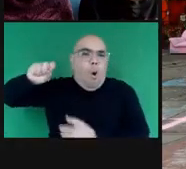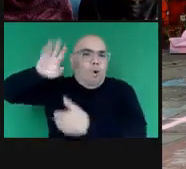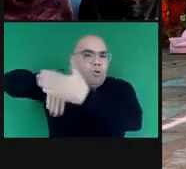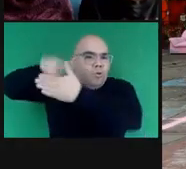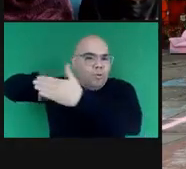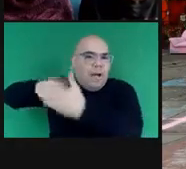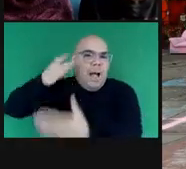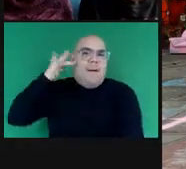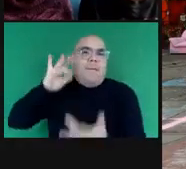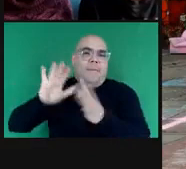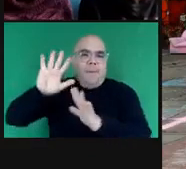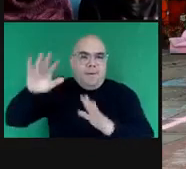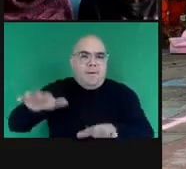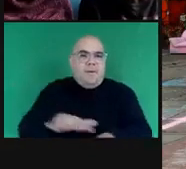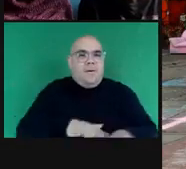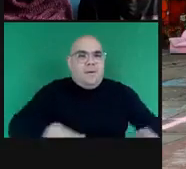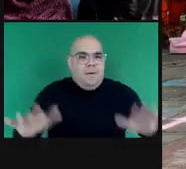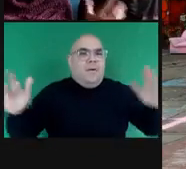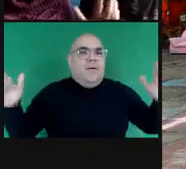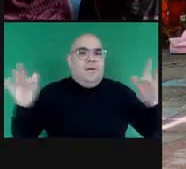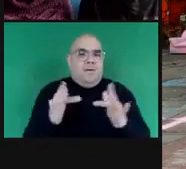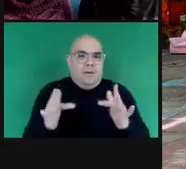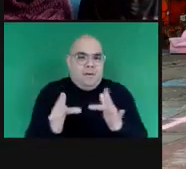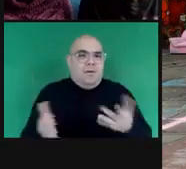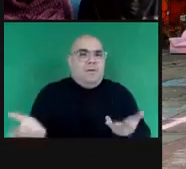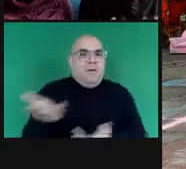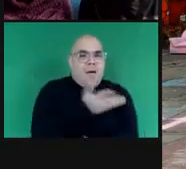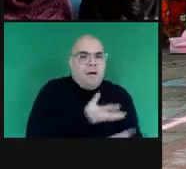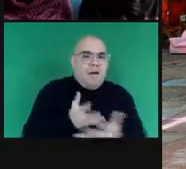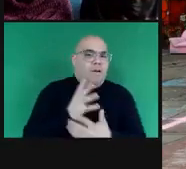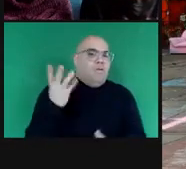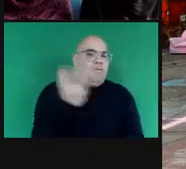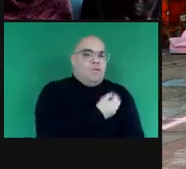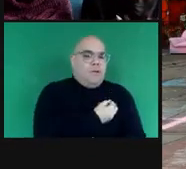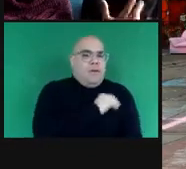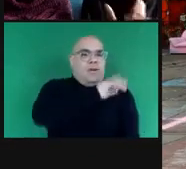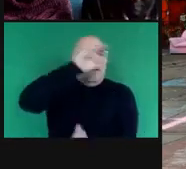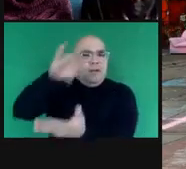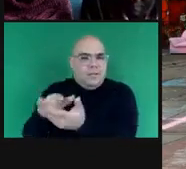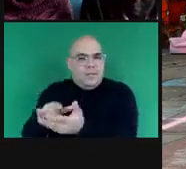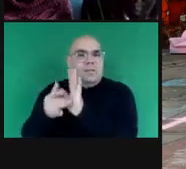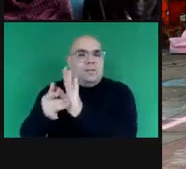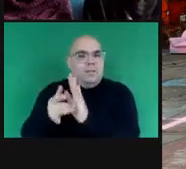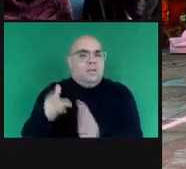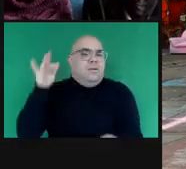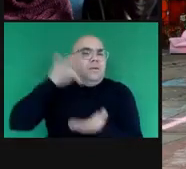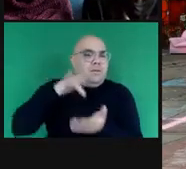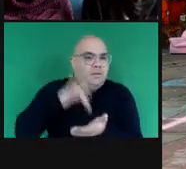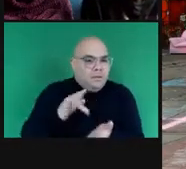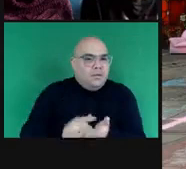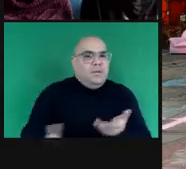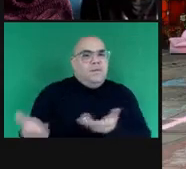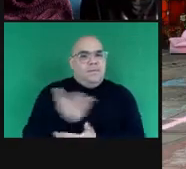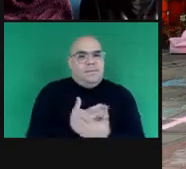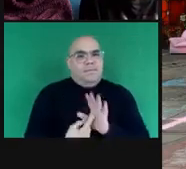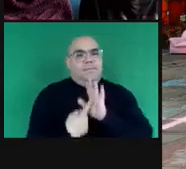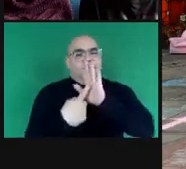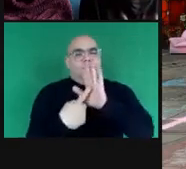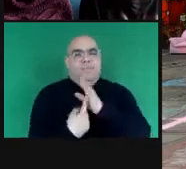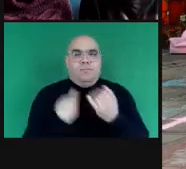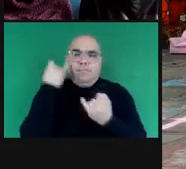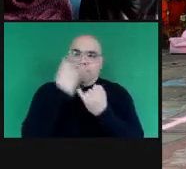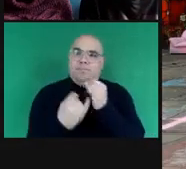amigable con el parche, donde todos podamos asistir, participar y hacernos valer cada persona por